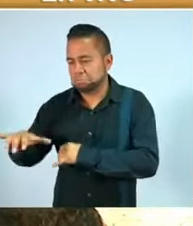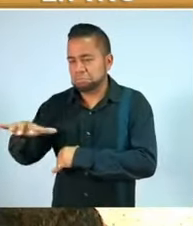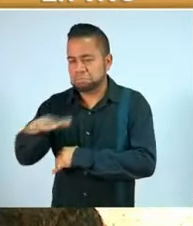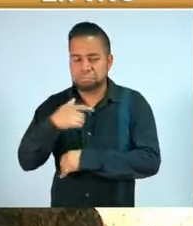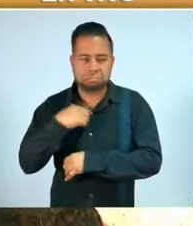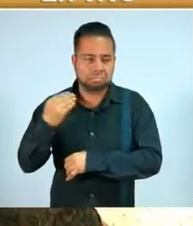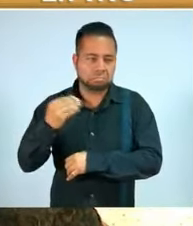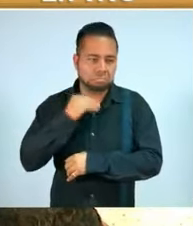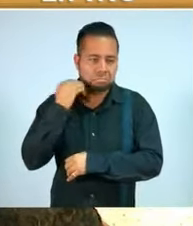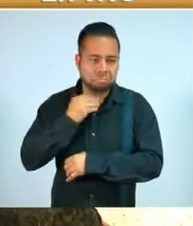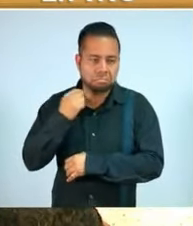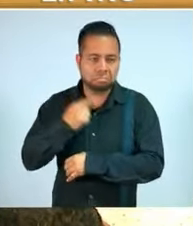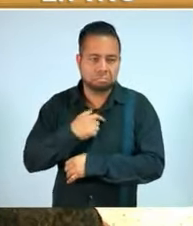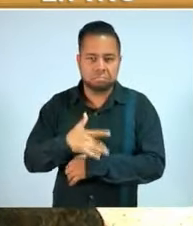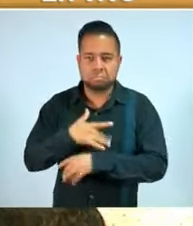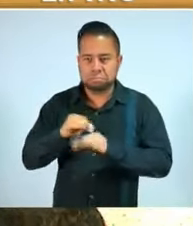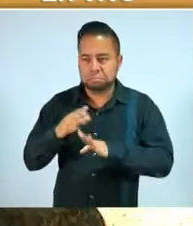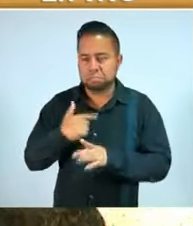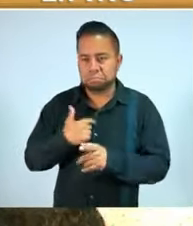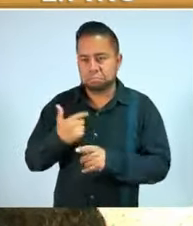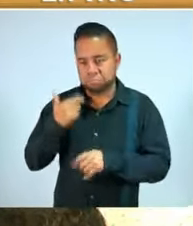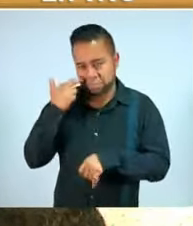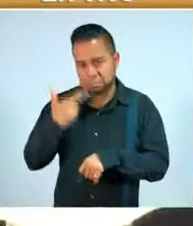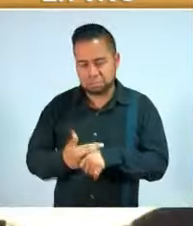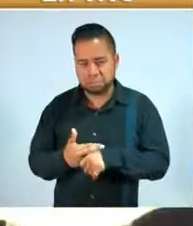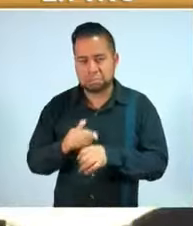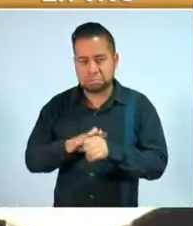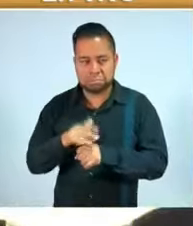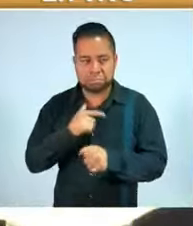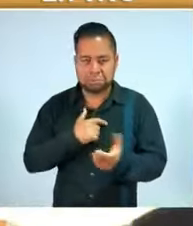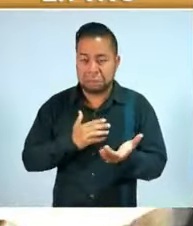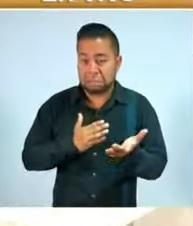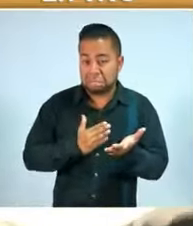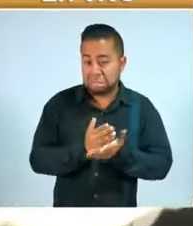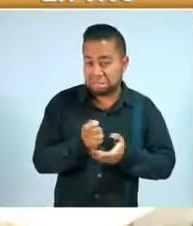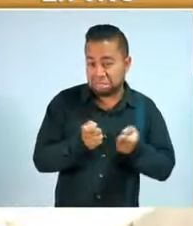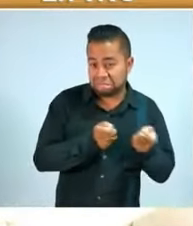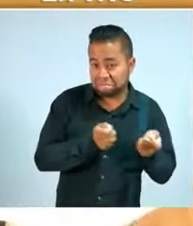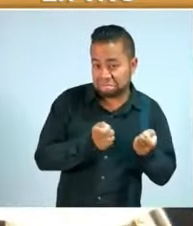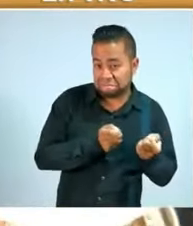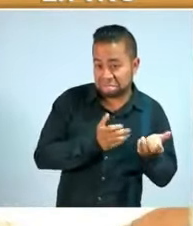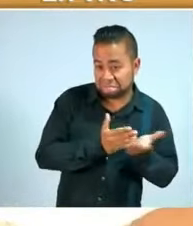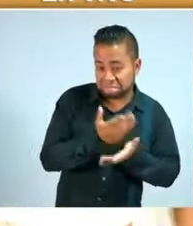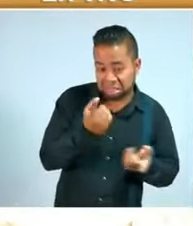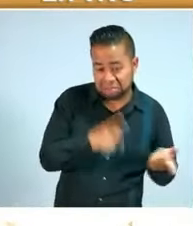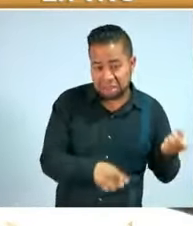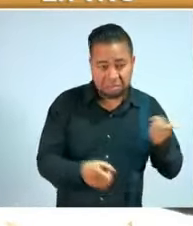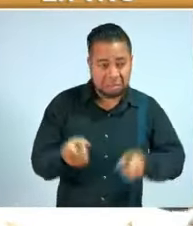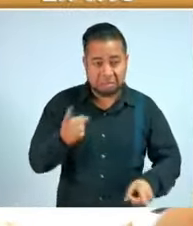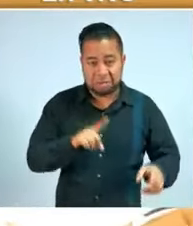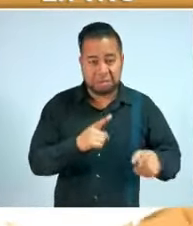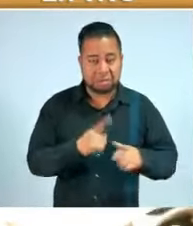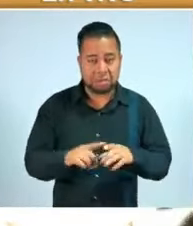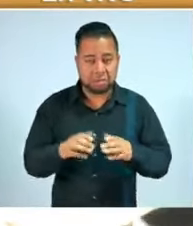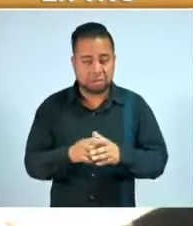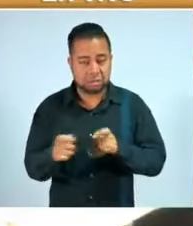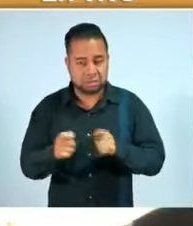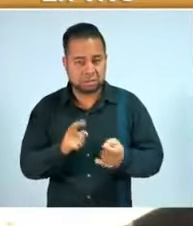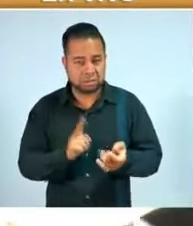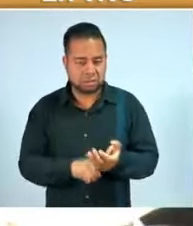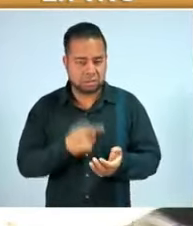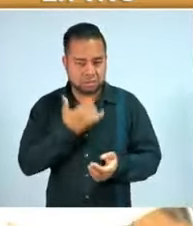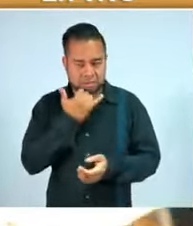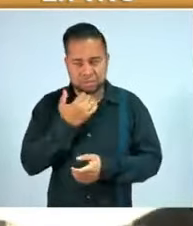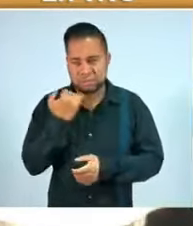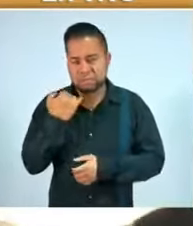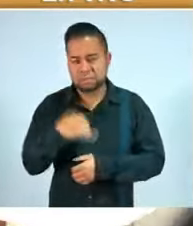que tengo muy claras mis funciones, pues pueda tener la posibilidad de estar ordenando al órgano de control interno